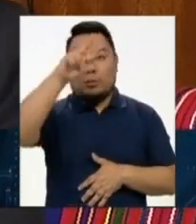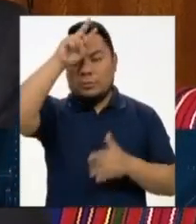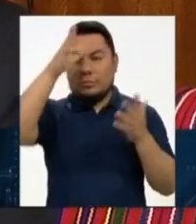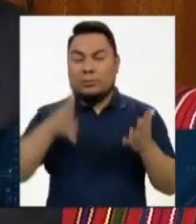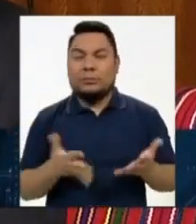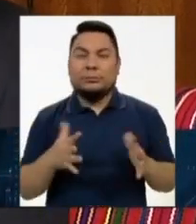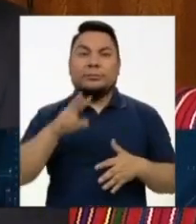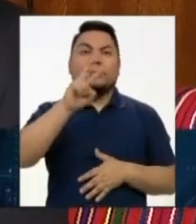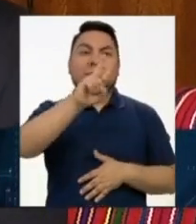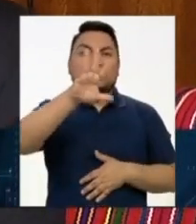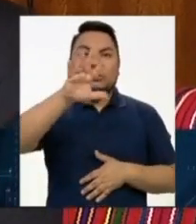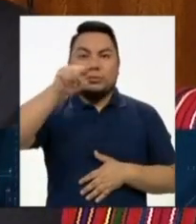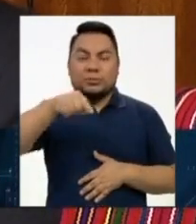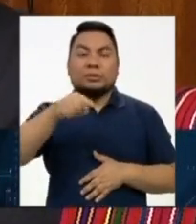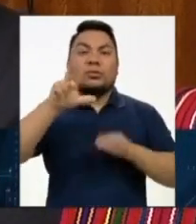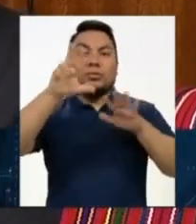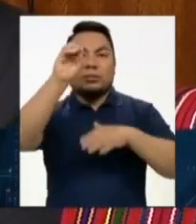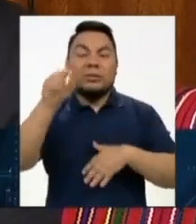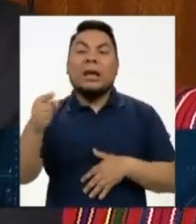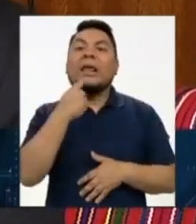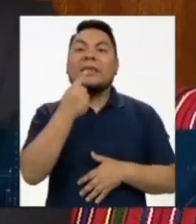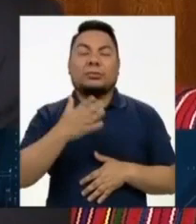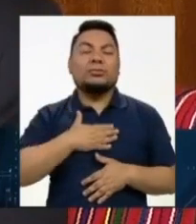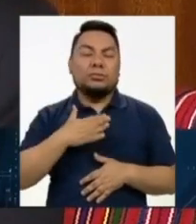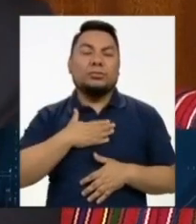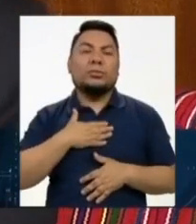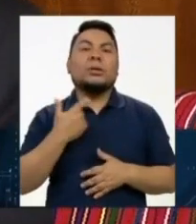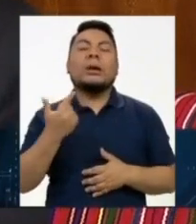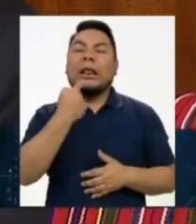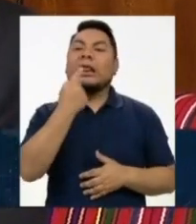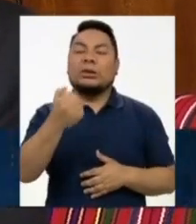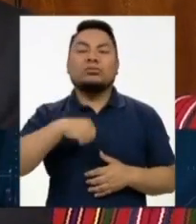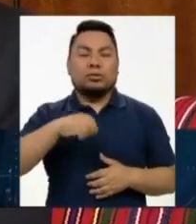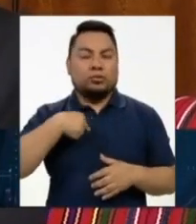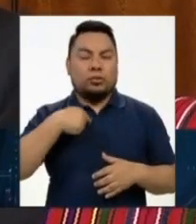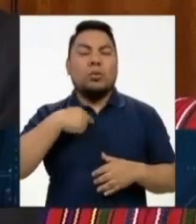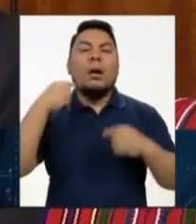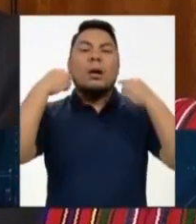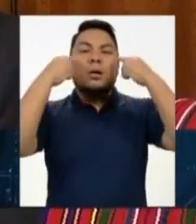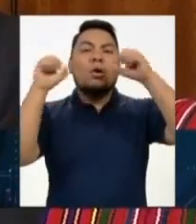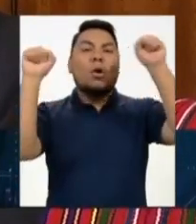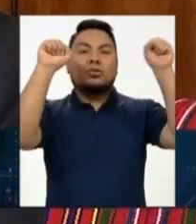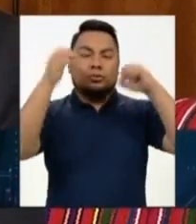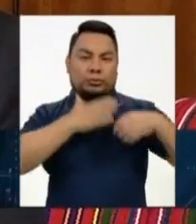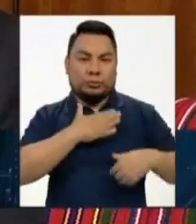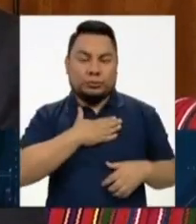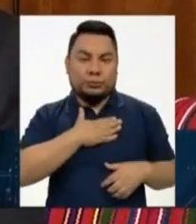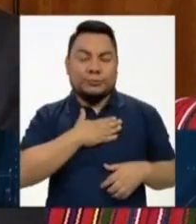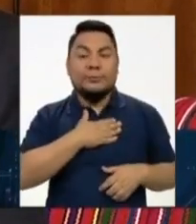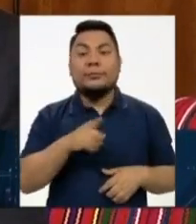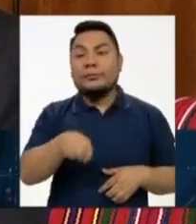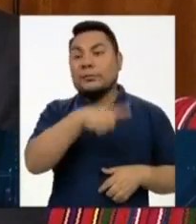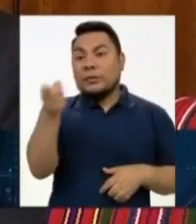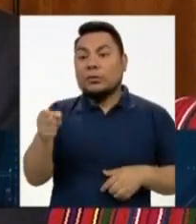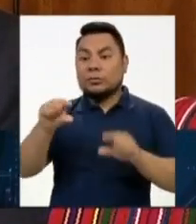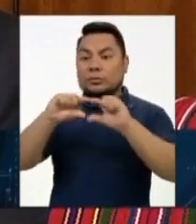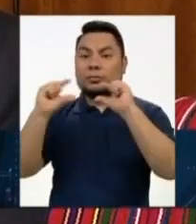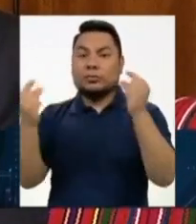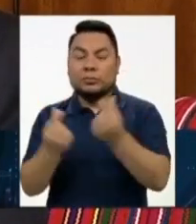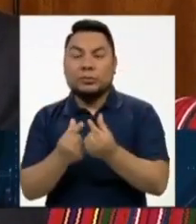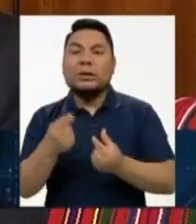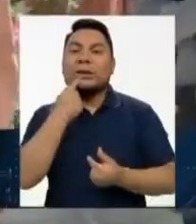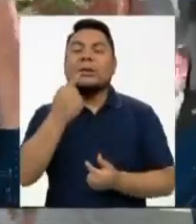25 8% se declara indígena y se auto reconoce como indígena y el 4% se auto reconoce como